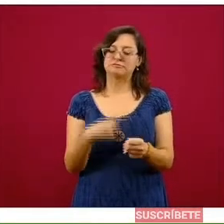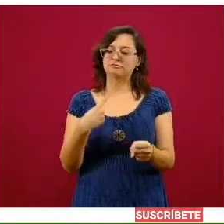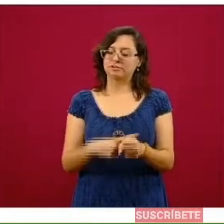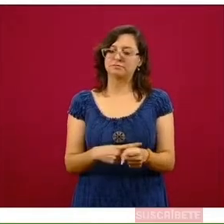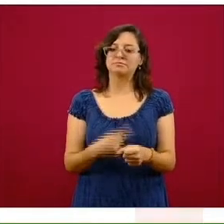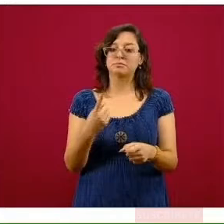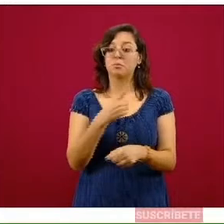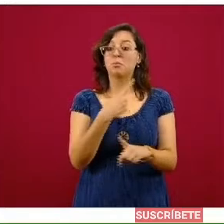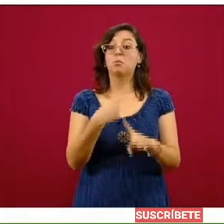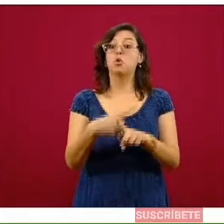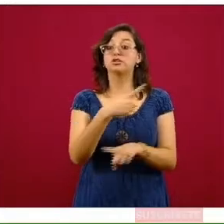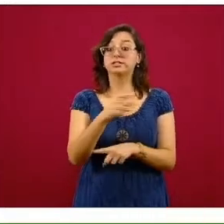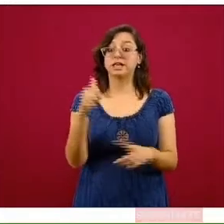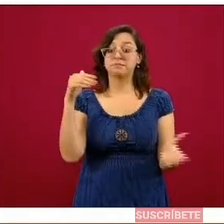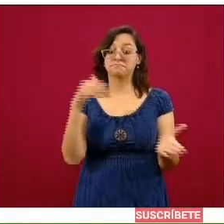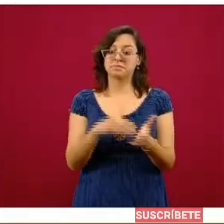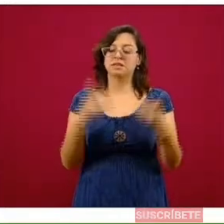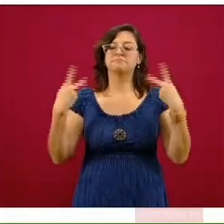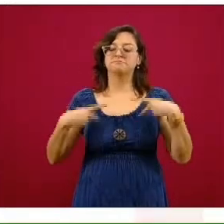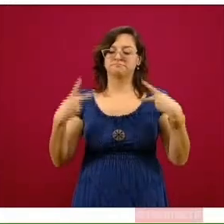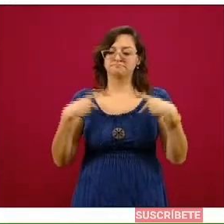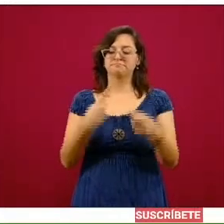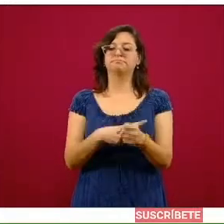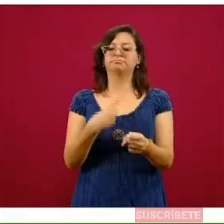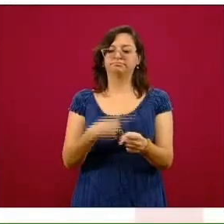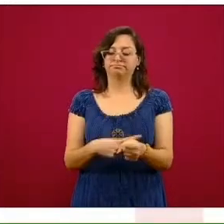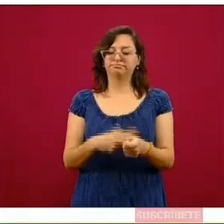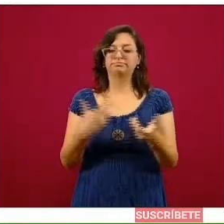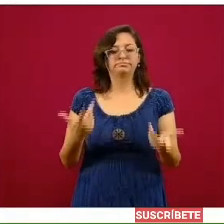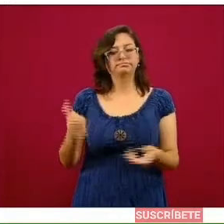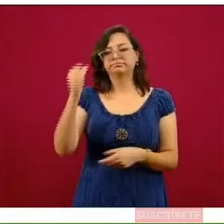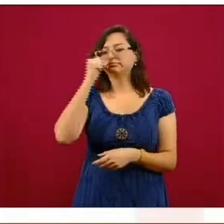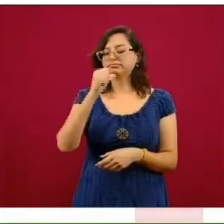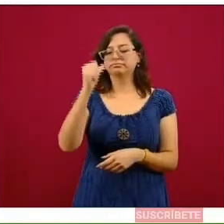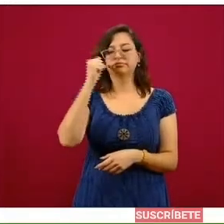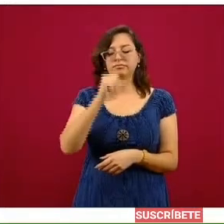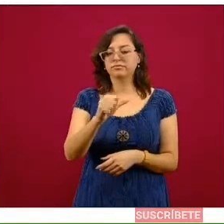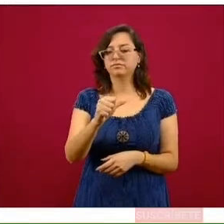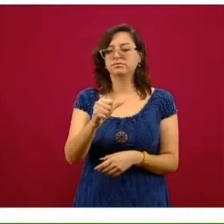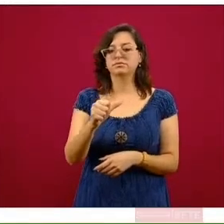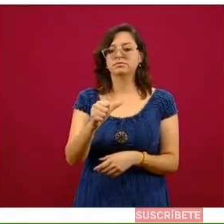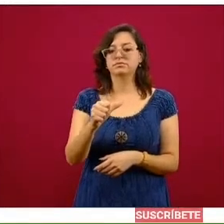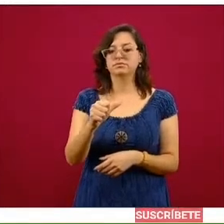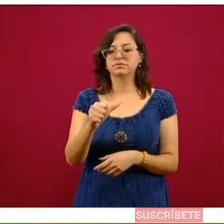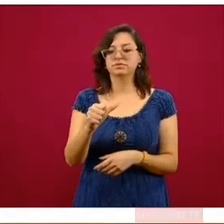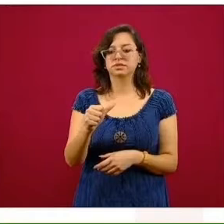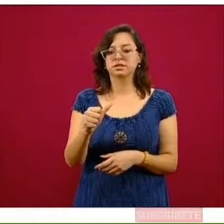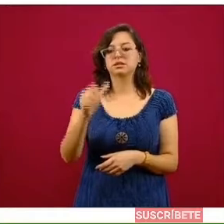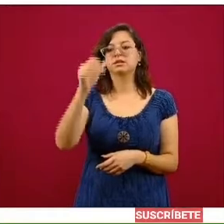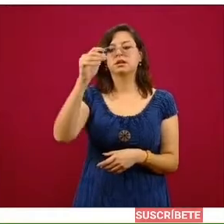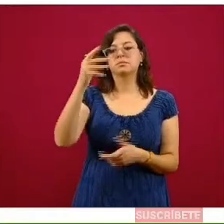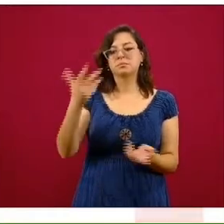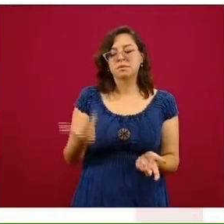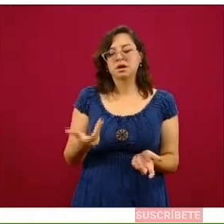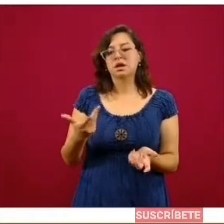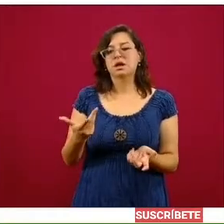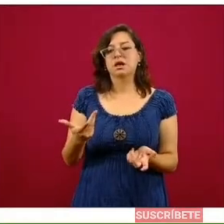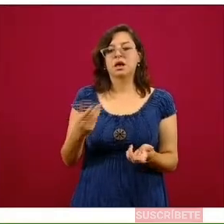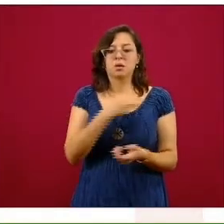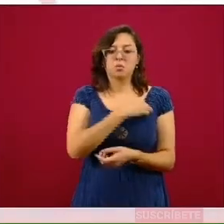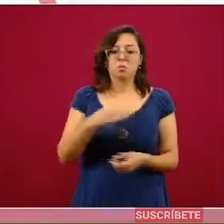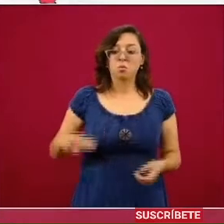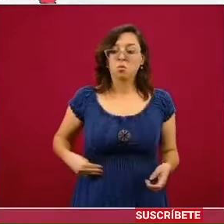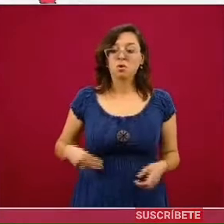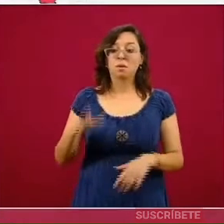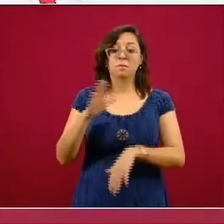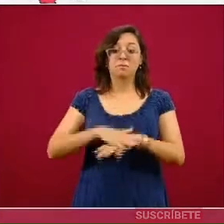personas por 100,000 habitantes que tienen la enfermedad. Siempre vamos a encontrar una concordancia en que los